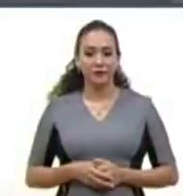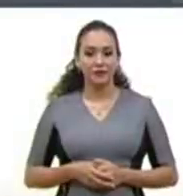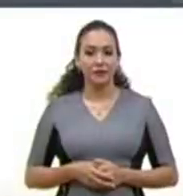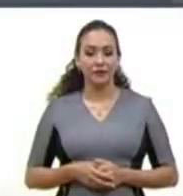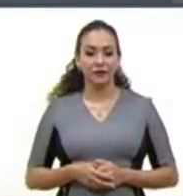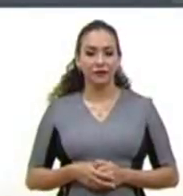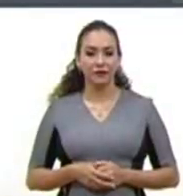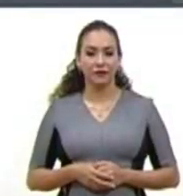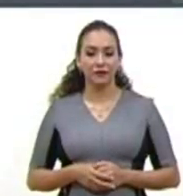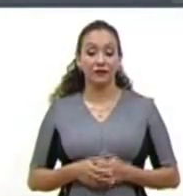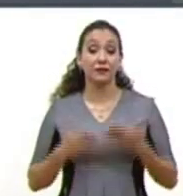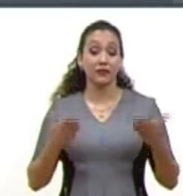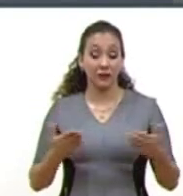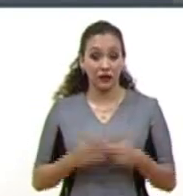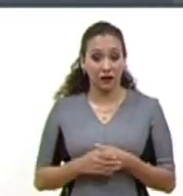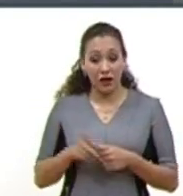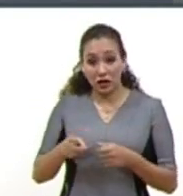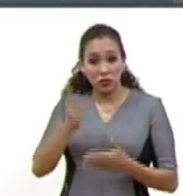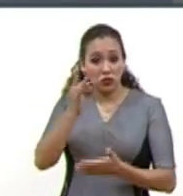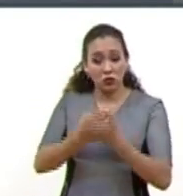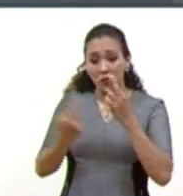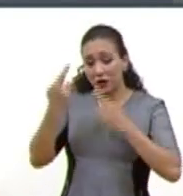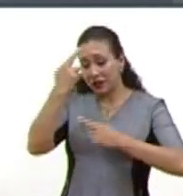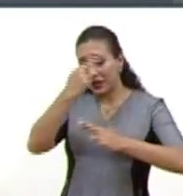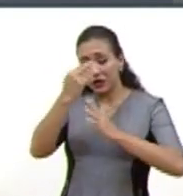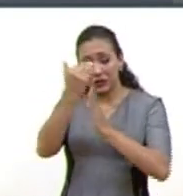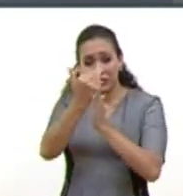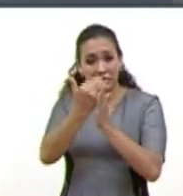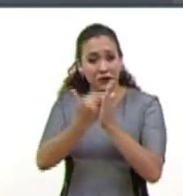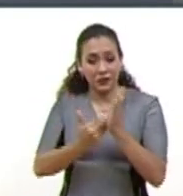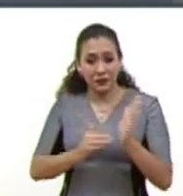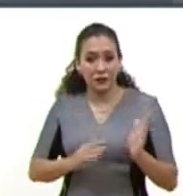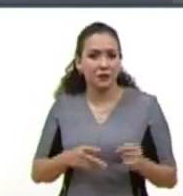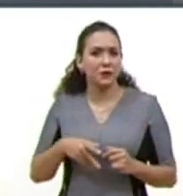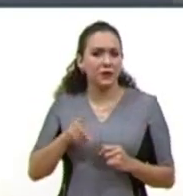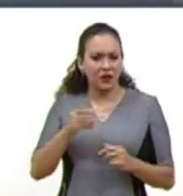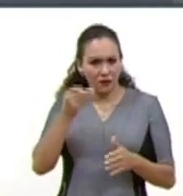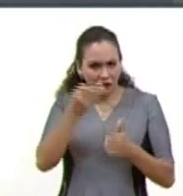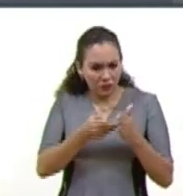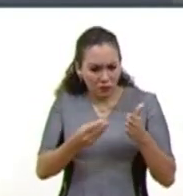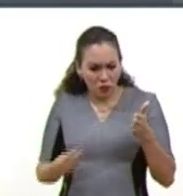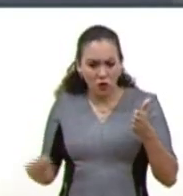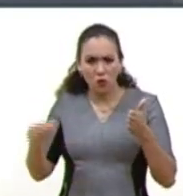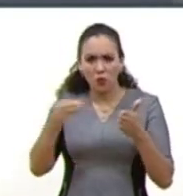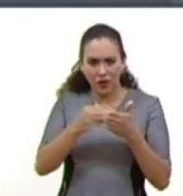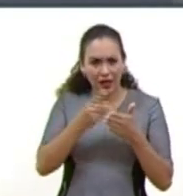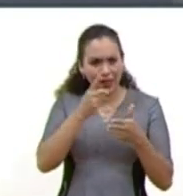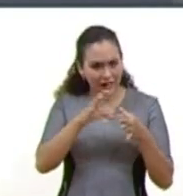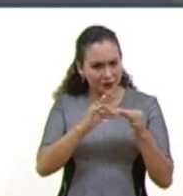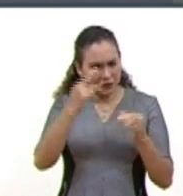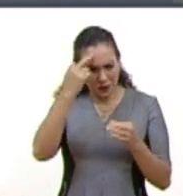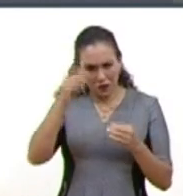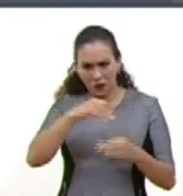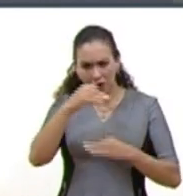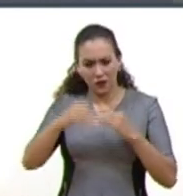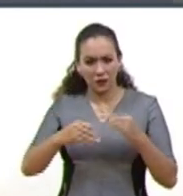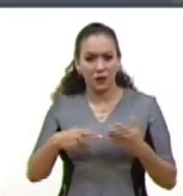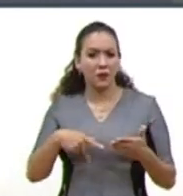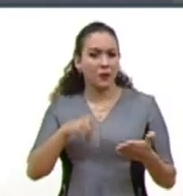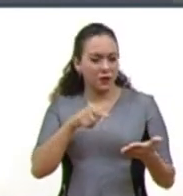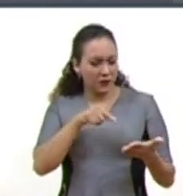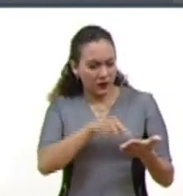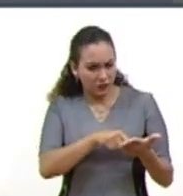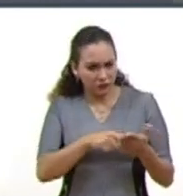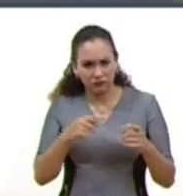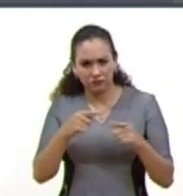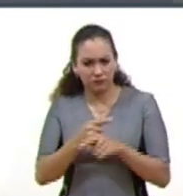Ya que la responsable analizó los aspectos de la solicitud del recurrente y señaló las razones en las que se basó su negativa, las cuales no son controvertidas